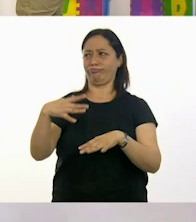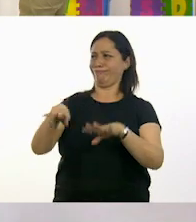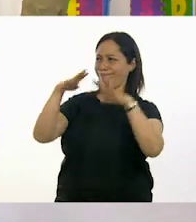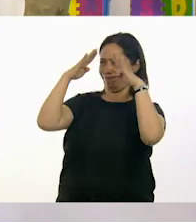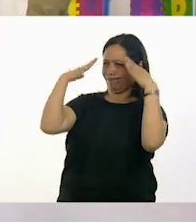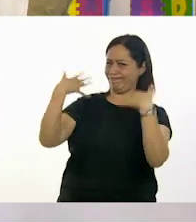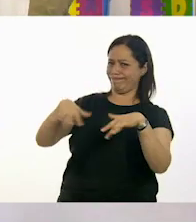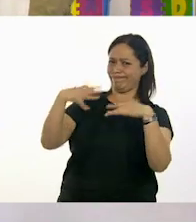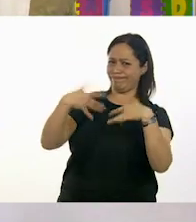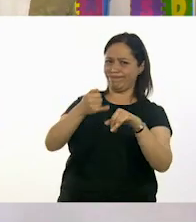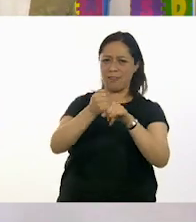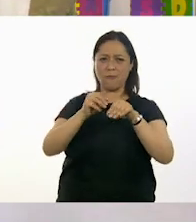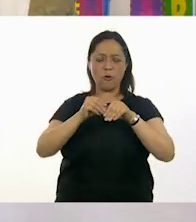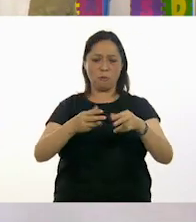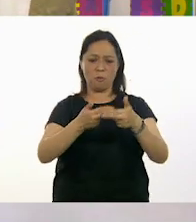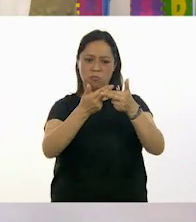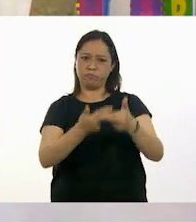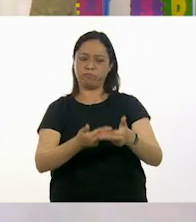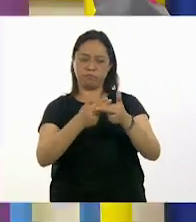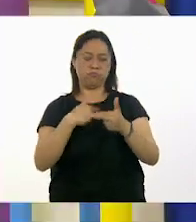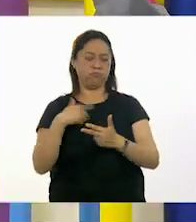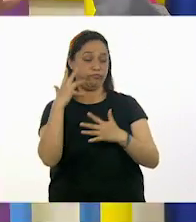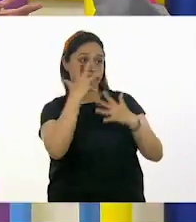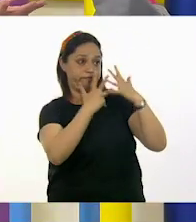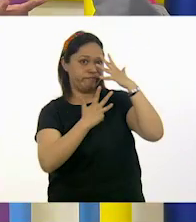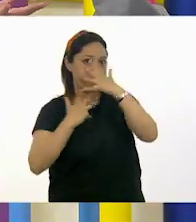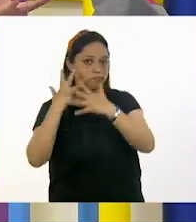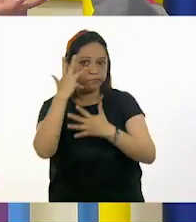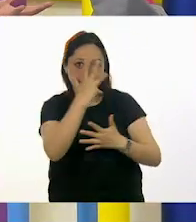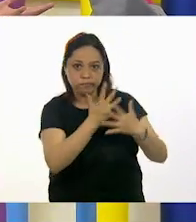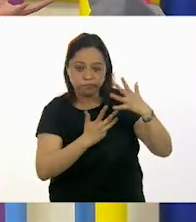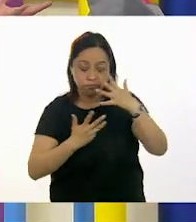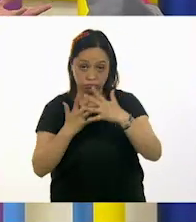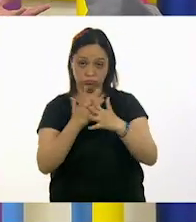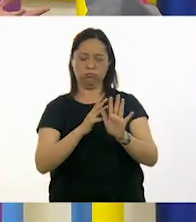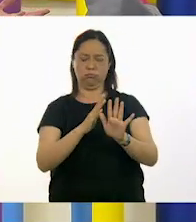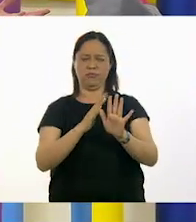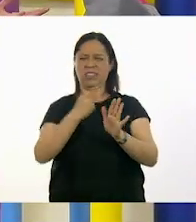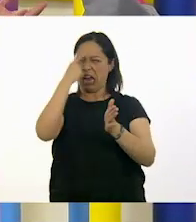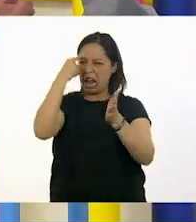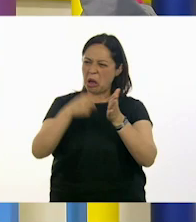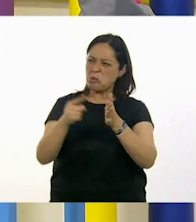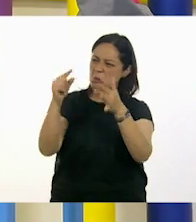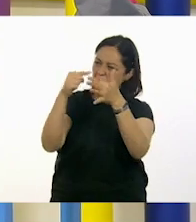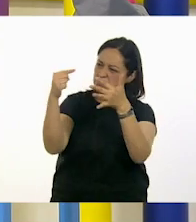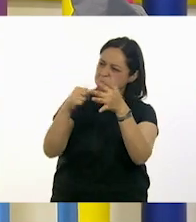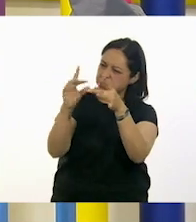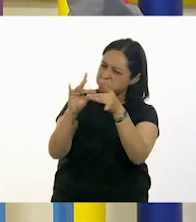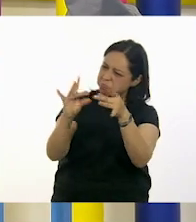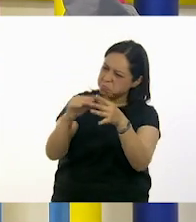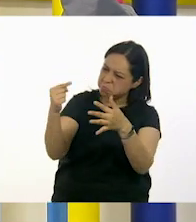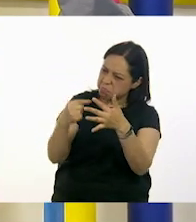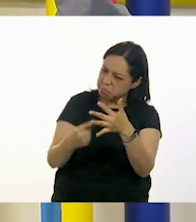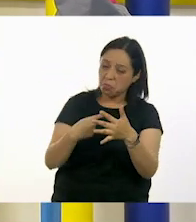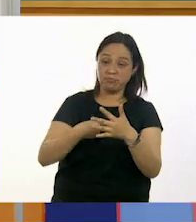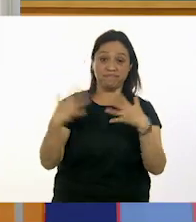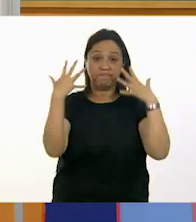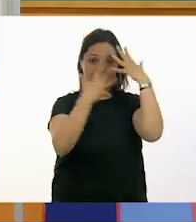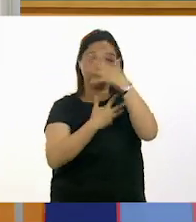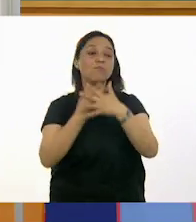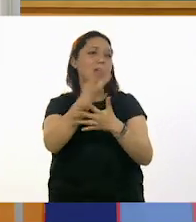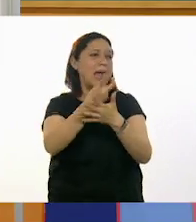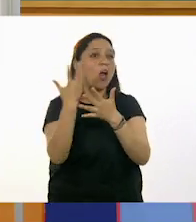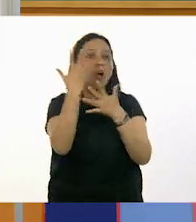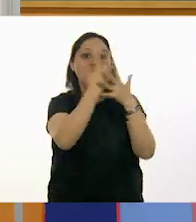muchísima información y yo la verdad es que me perdí. Creo que después de la segunda información que nos dio. Es muy confuso leerlo, sí,